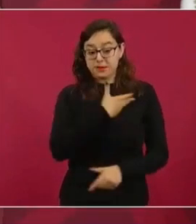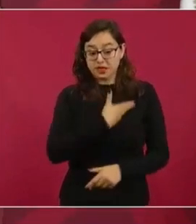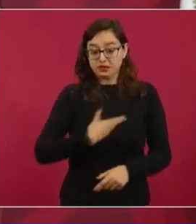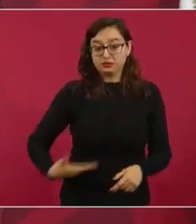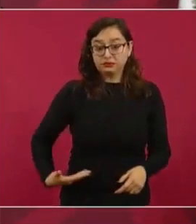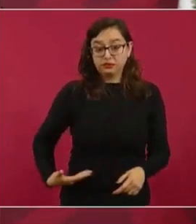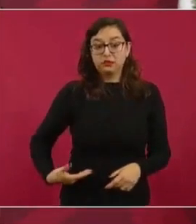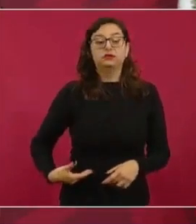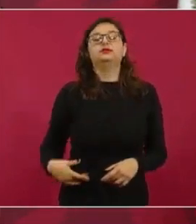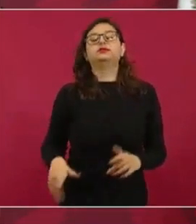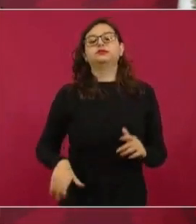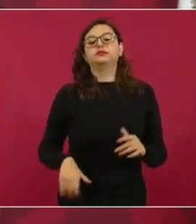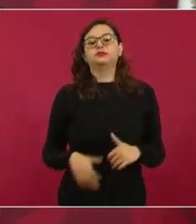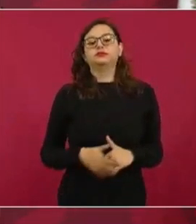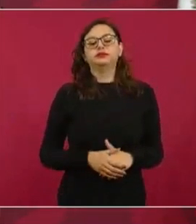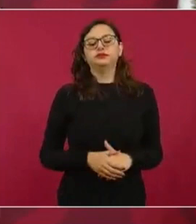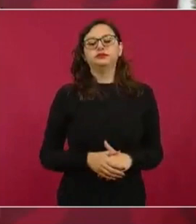Forbes,